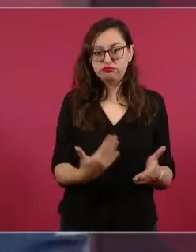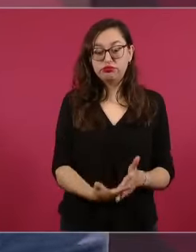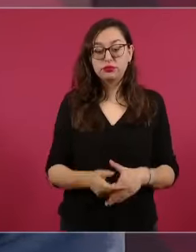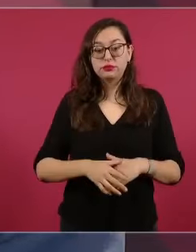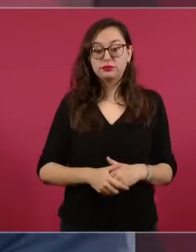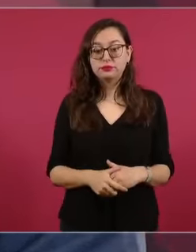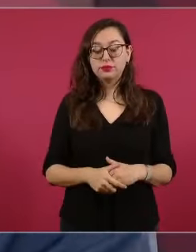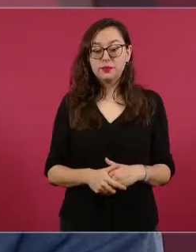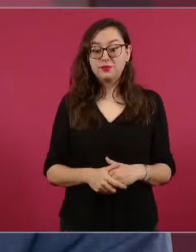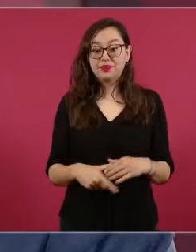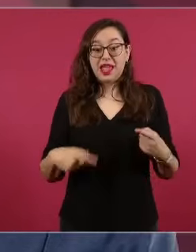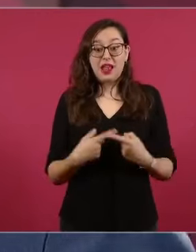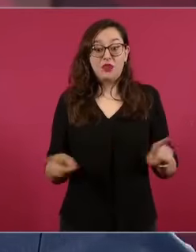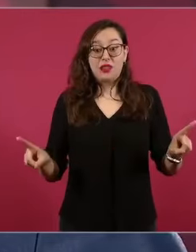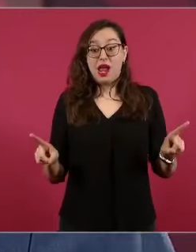Aplaudían,